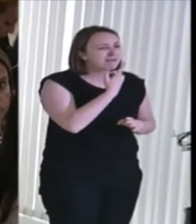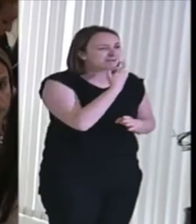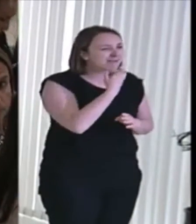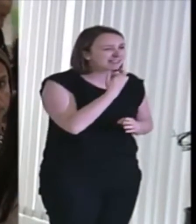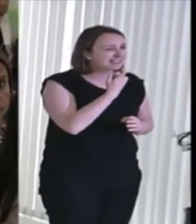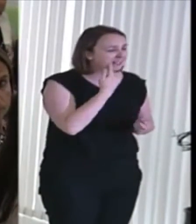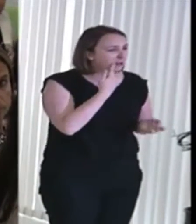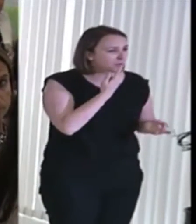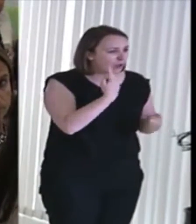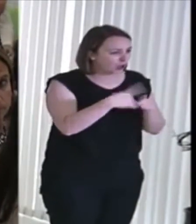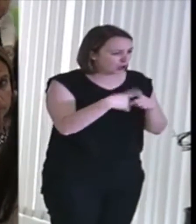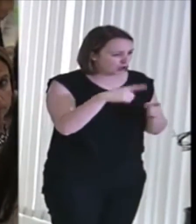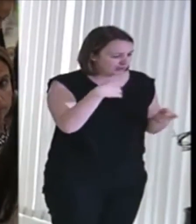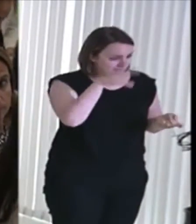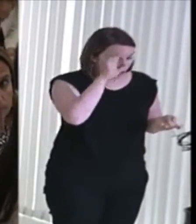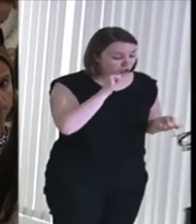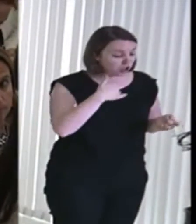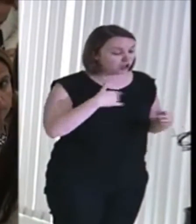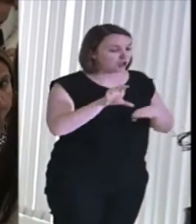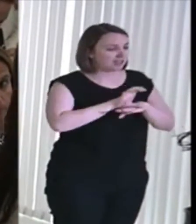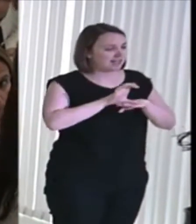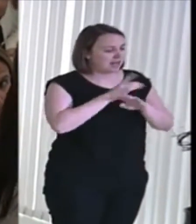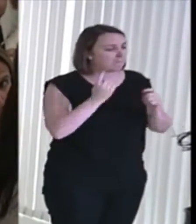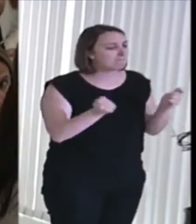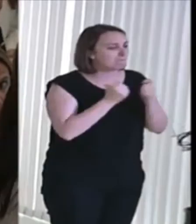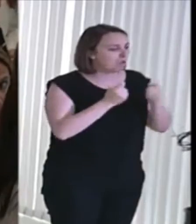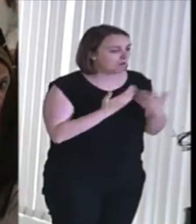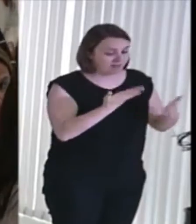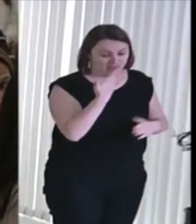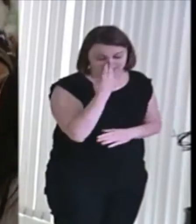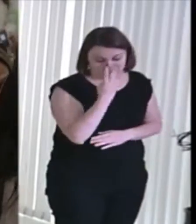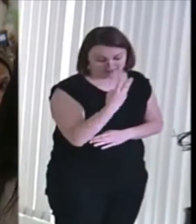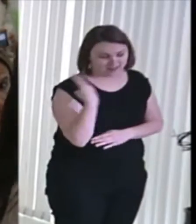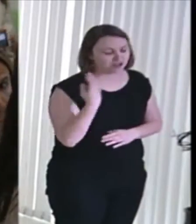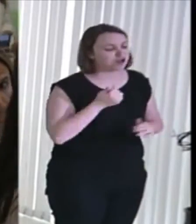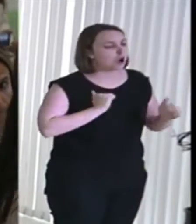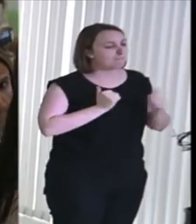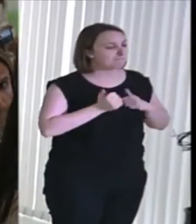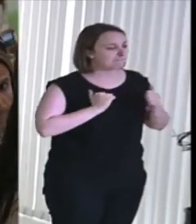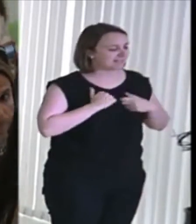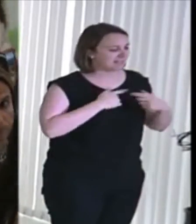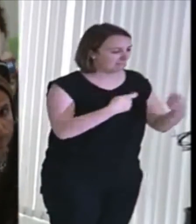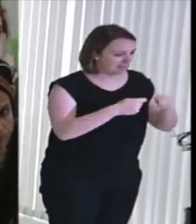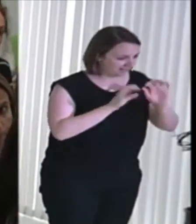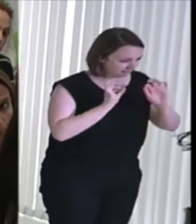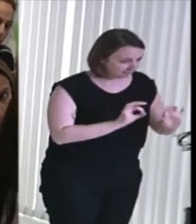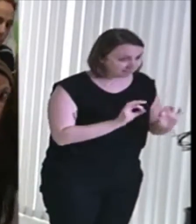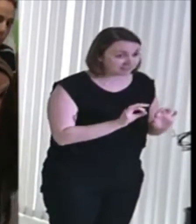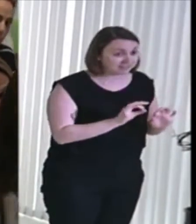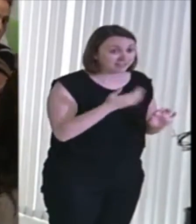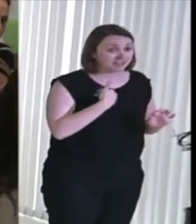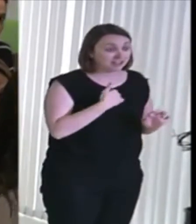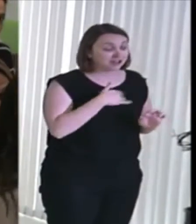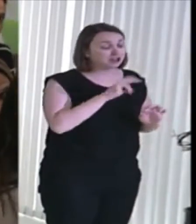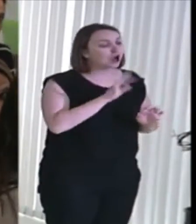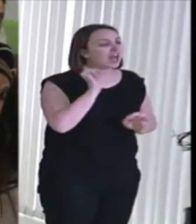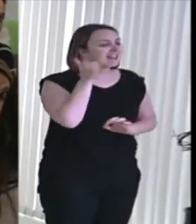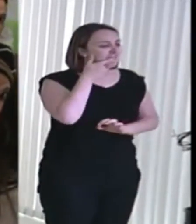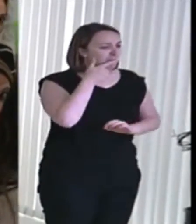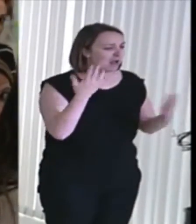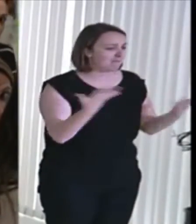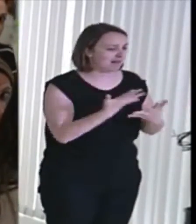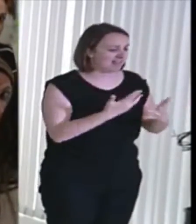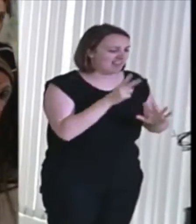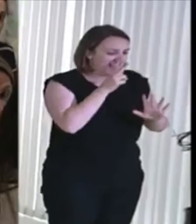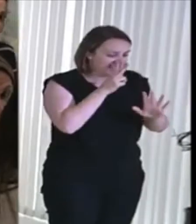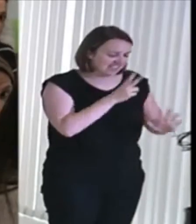escuchar. Yo terminé mi carrera en publicidad hace 3 años, me he hecho un máster en marketing. Y bueno, llevo de teleoperadora de emergencia